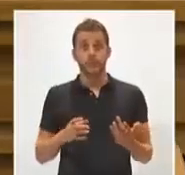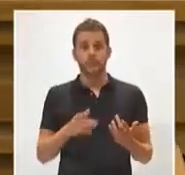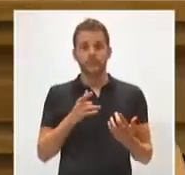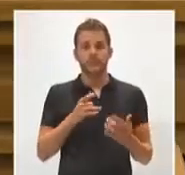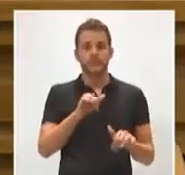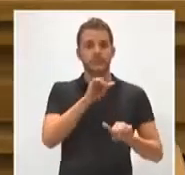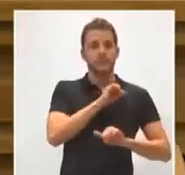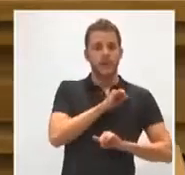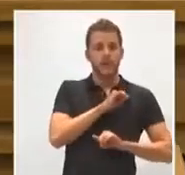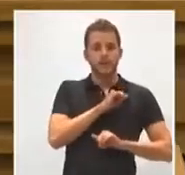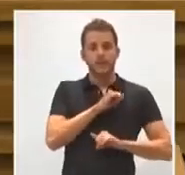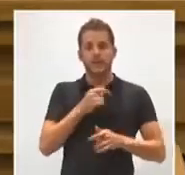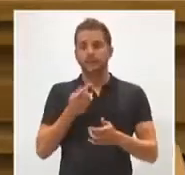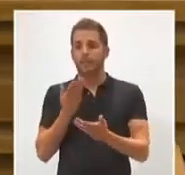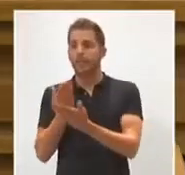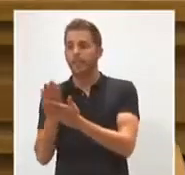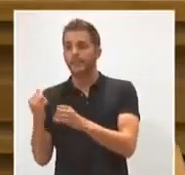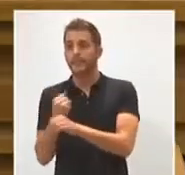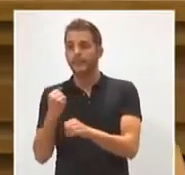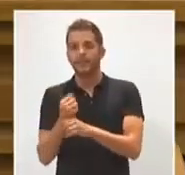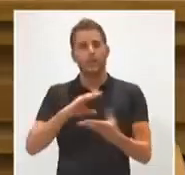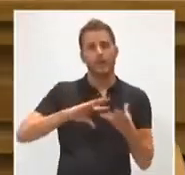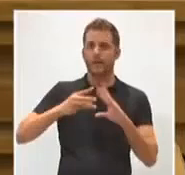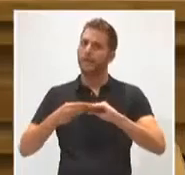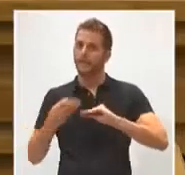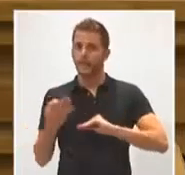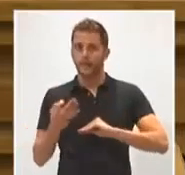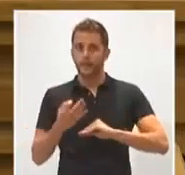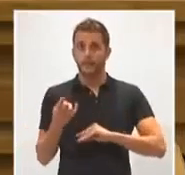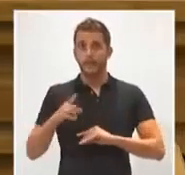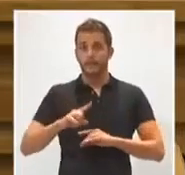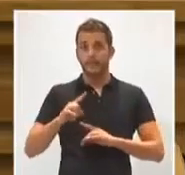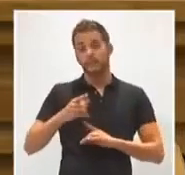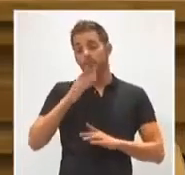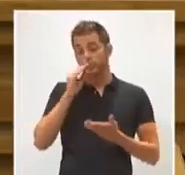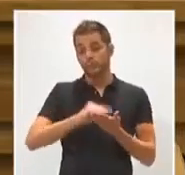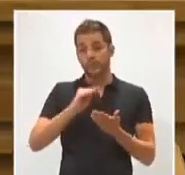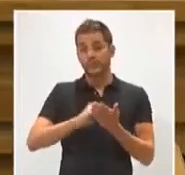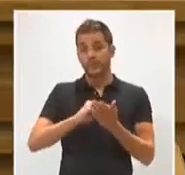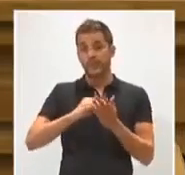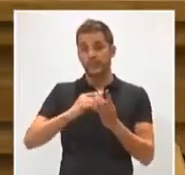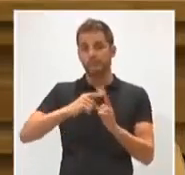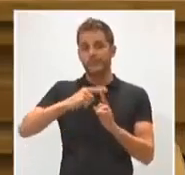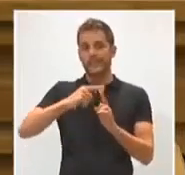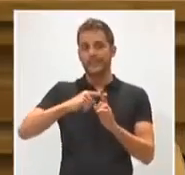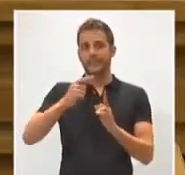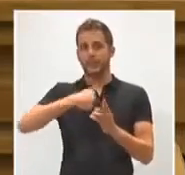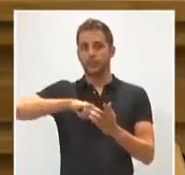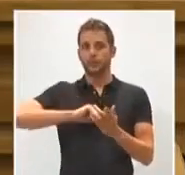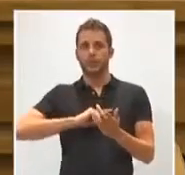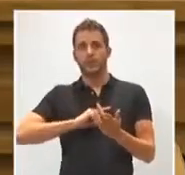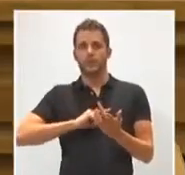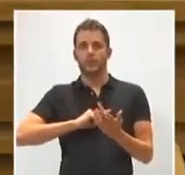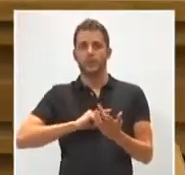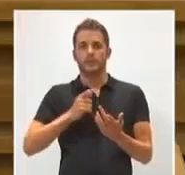que ajustar mejor el mercado y sinceramente también en el listón de nuestras propias exigencias pero en el mundo rural es muy significativo muy especial